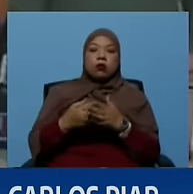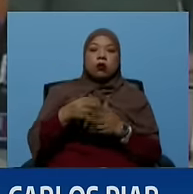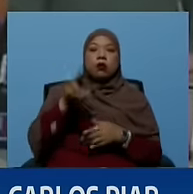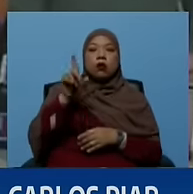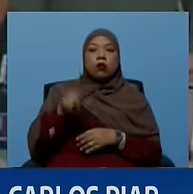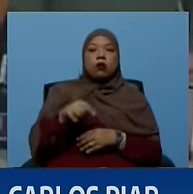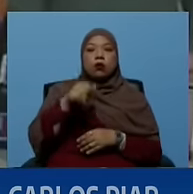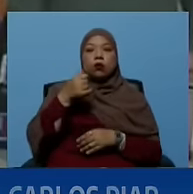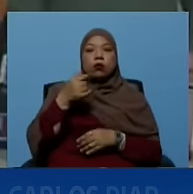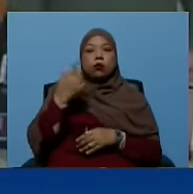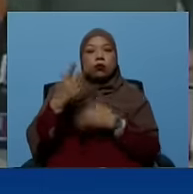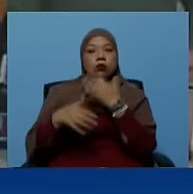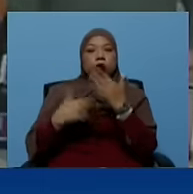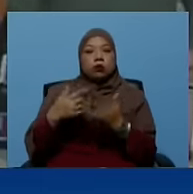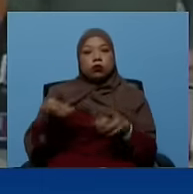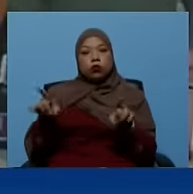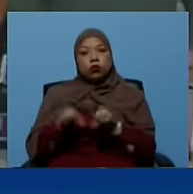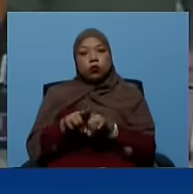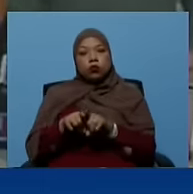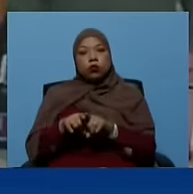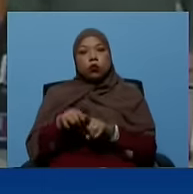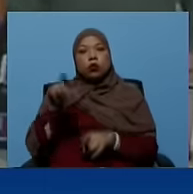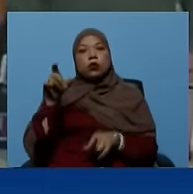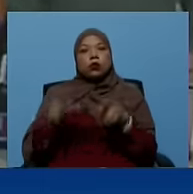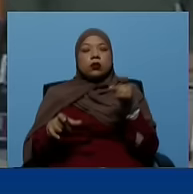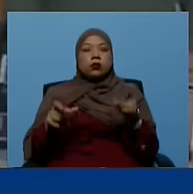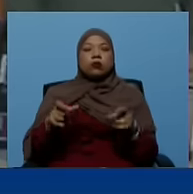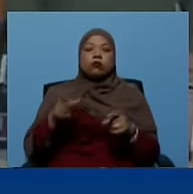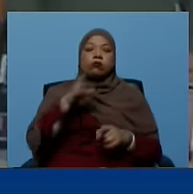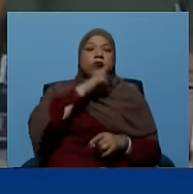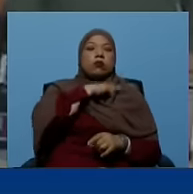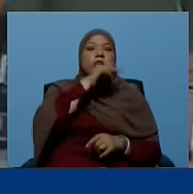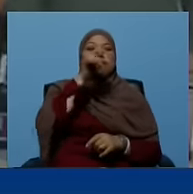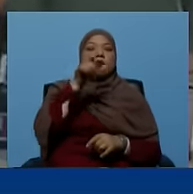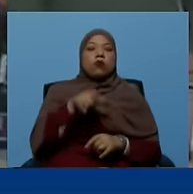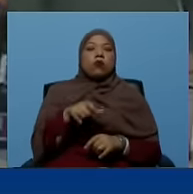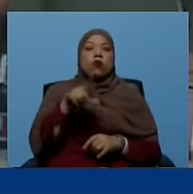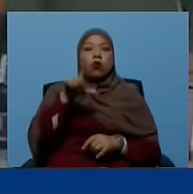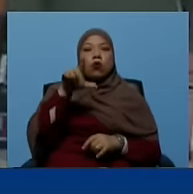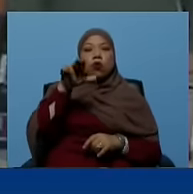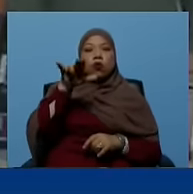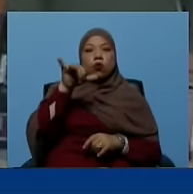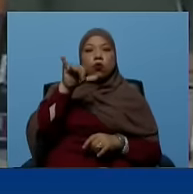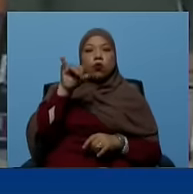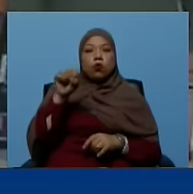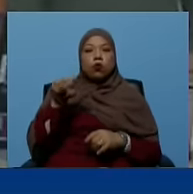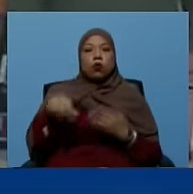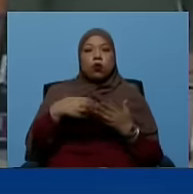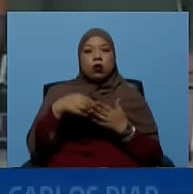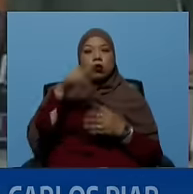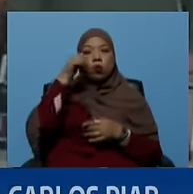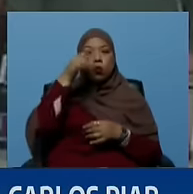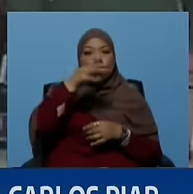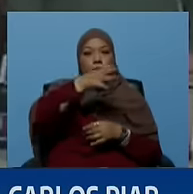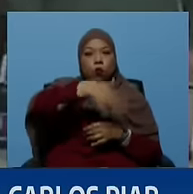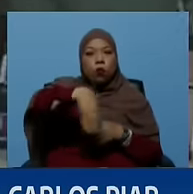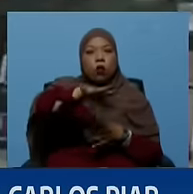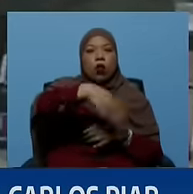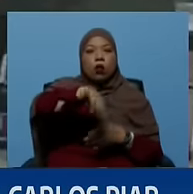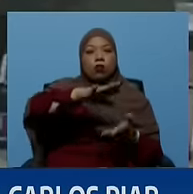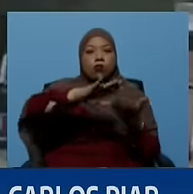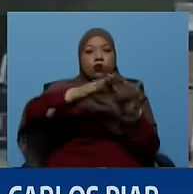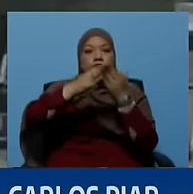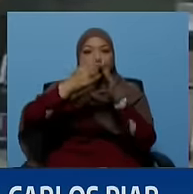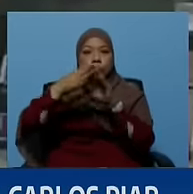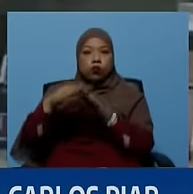y lenis Álvarez El jefe de Luis blanca y todo el poder popular que está aquí presente y que